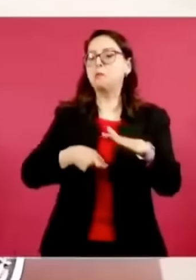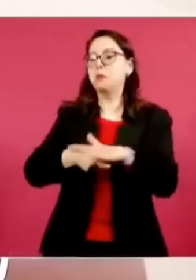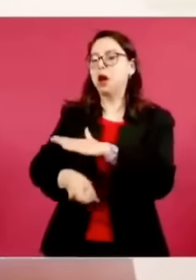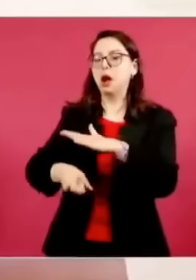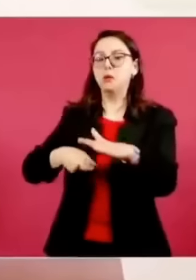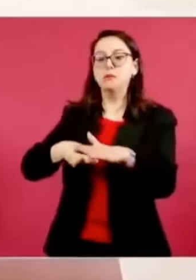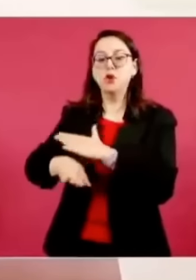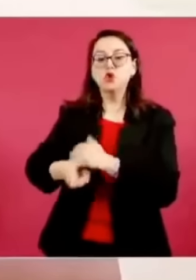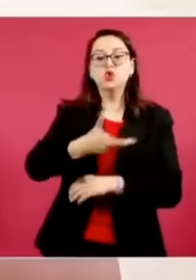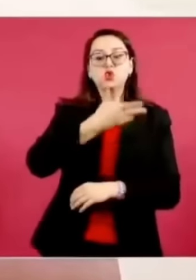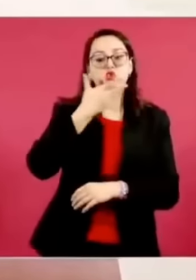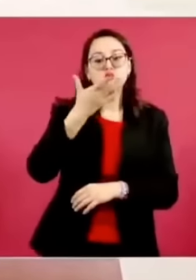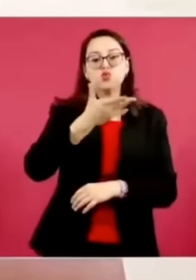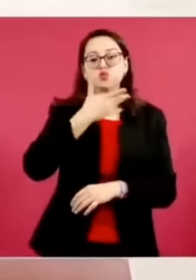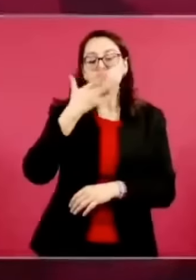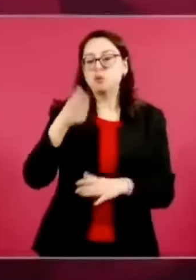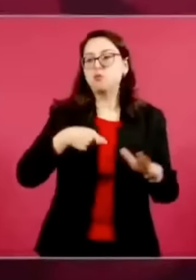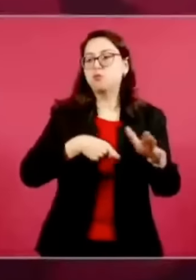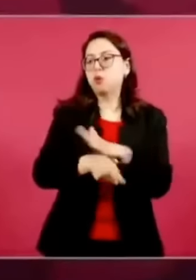lo fichaba.